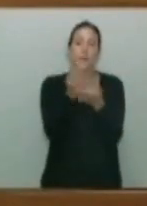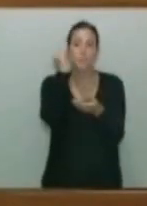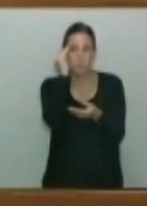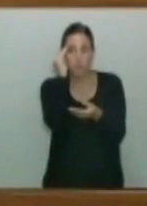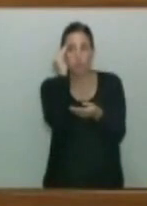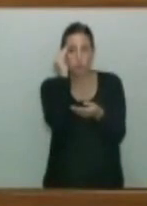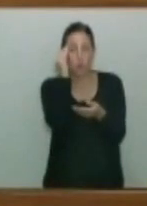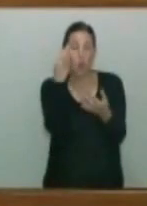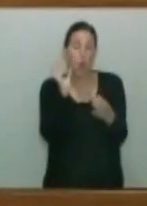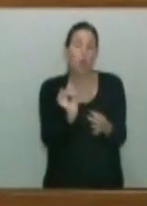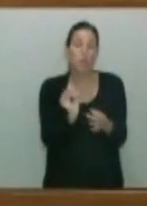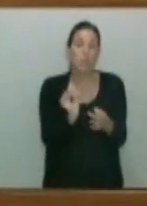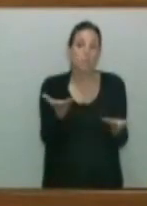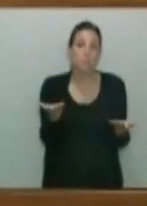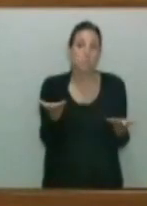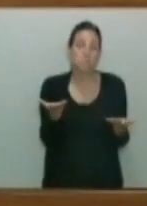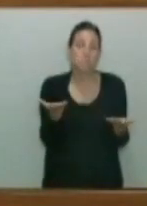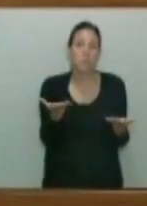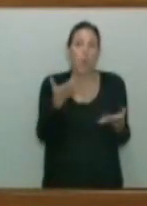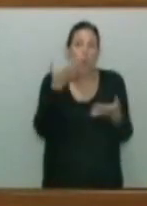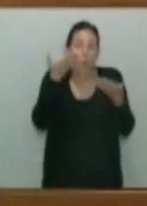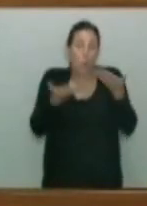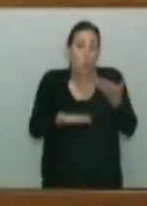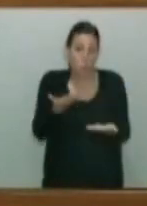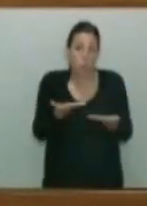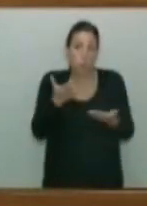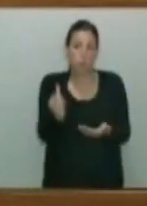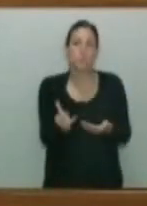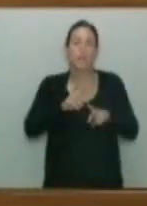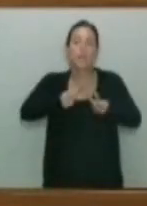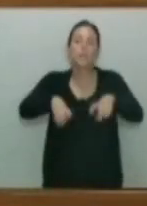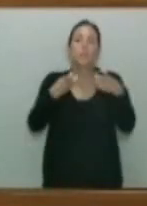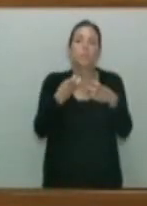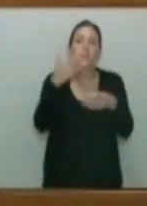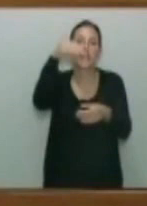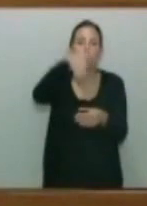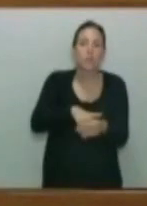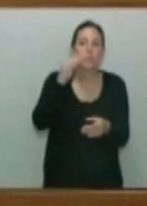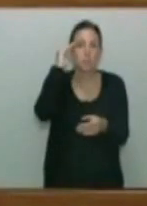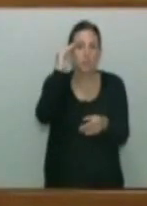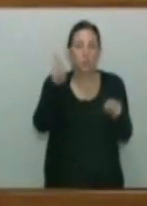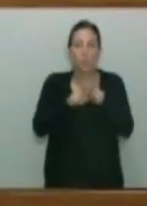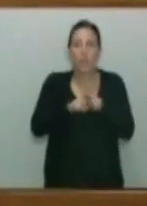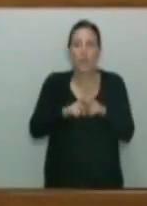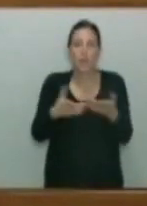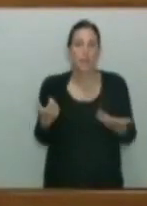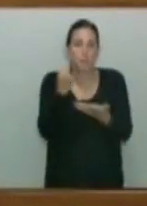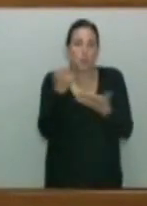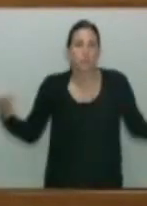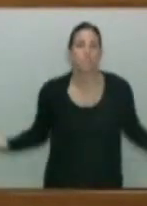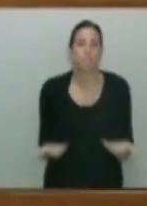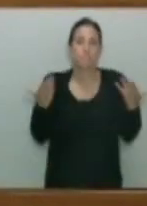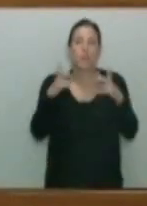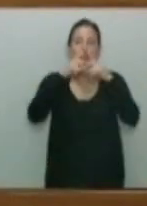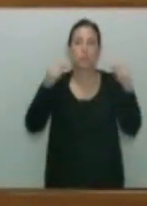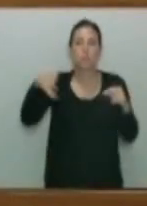sensata, razonable y justa de reforma electoral, que además yo creo que daría un impulso, no solo en Asturias, sino al conjunto de España,